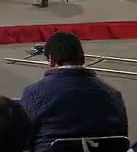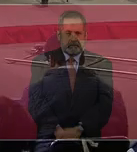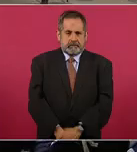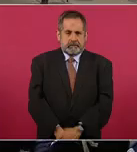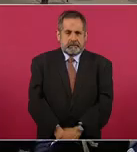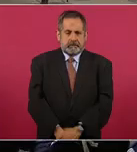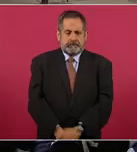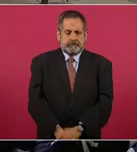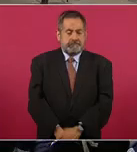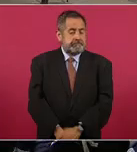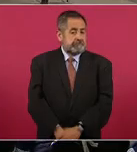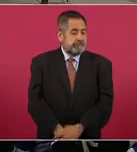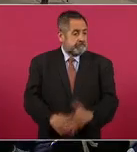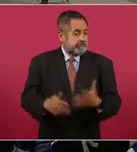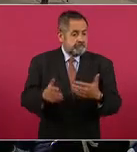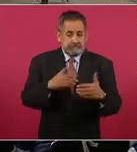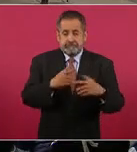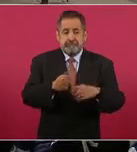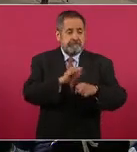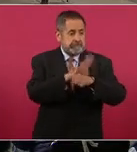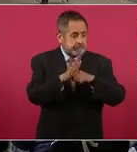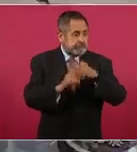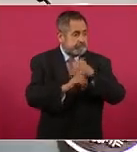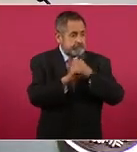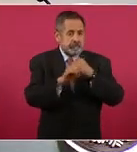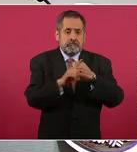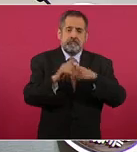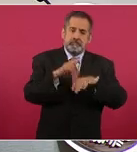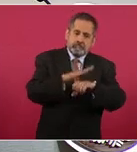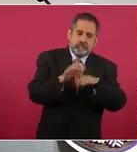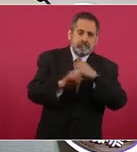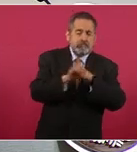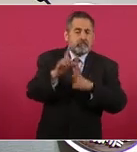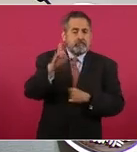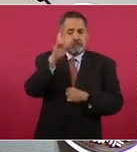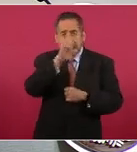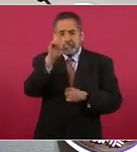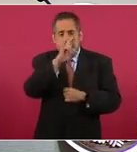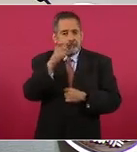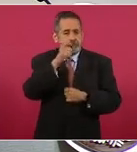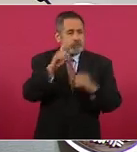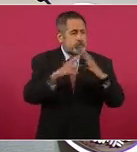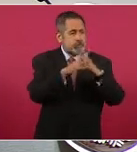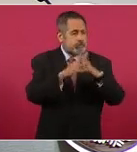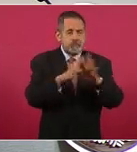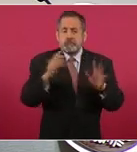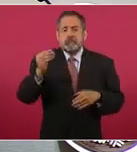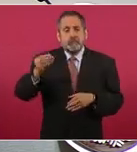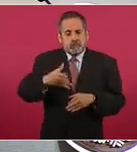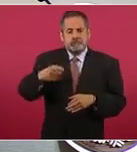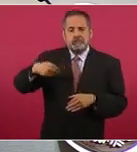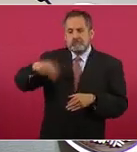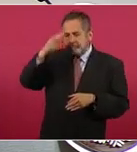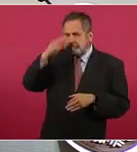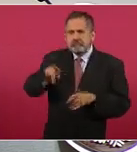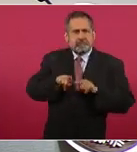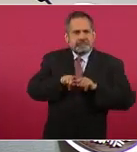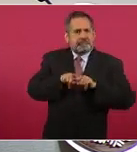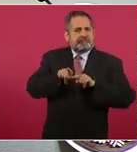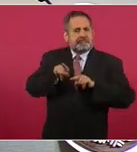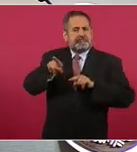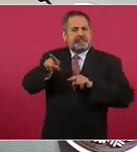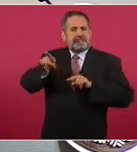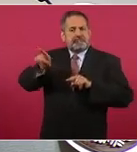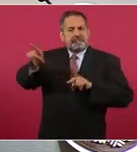crisis, independiente tanto sanitaria como la de Ucrania y Rusia, siempre se mantuvo lineal y constante de un